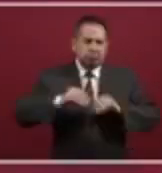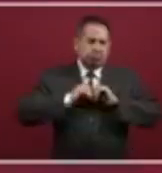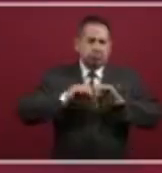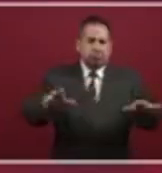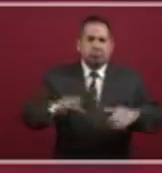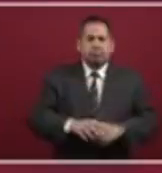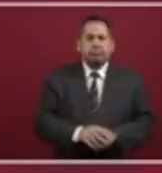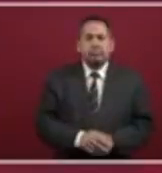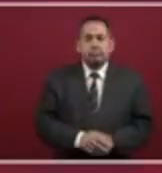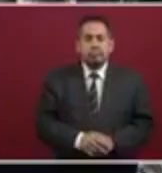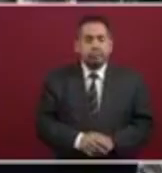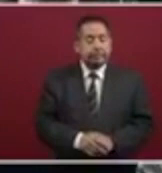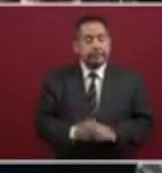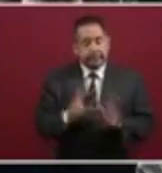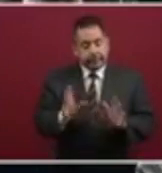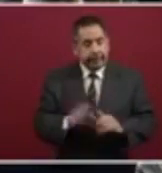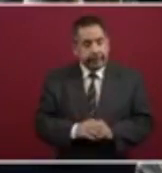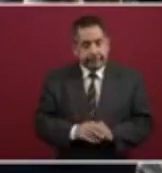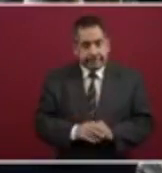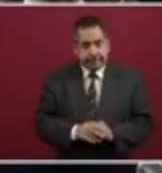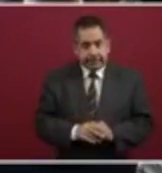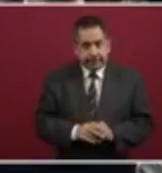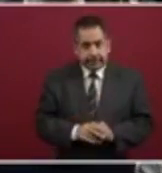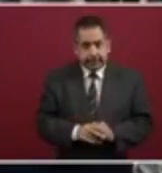conocer. Ya